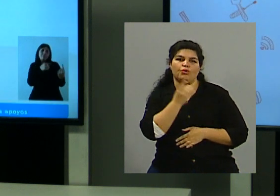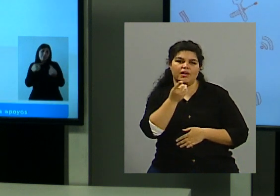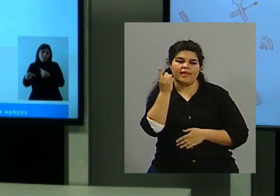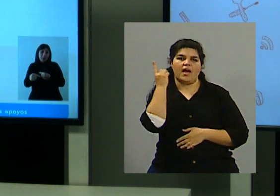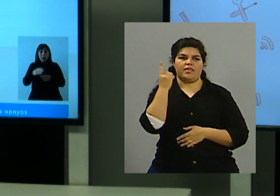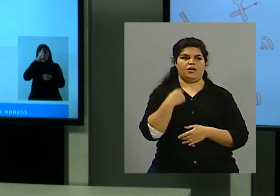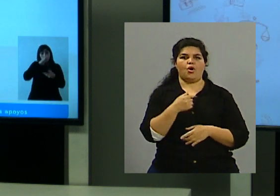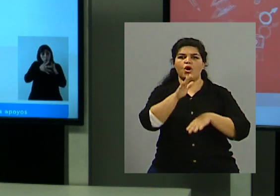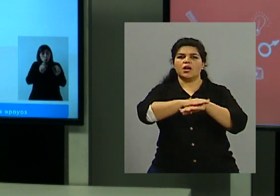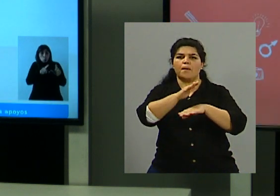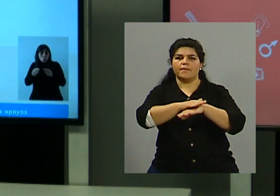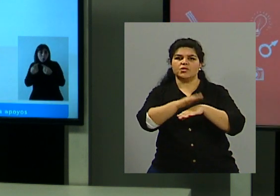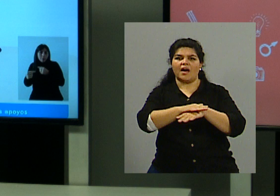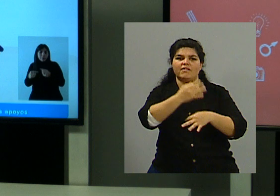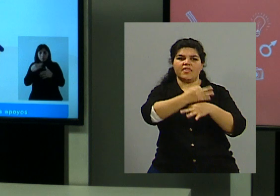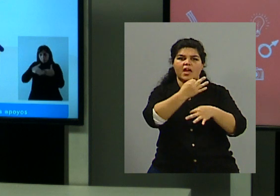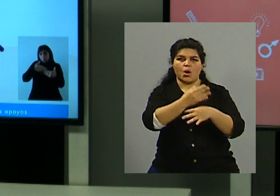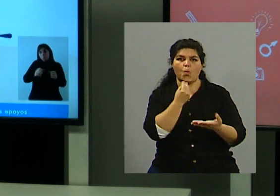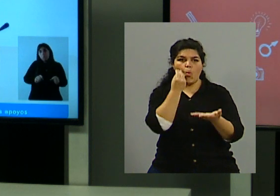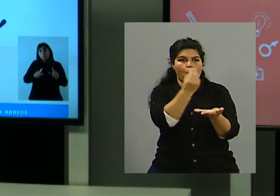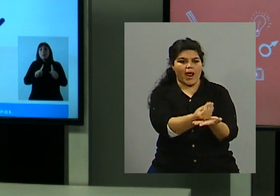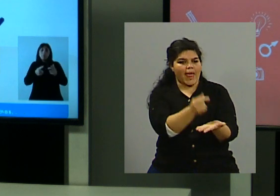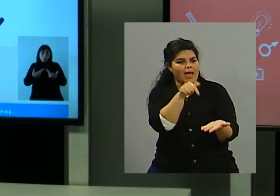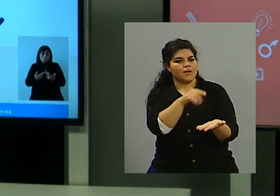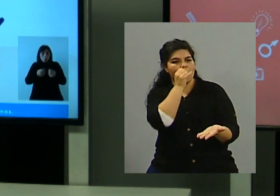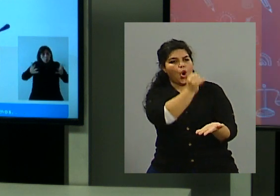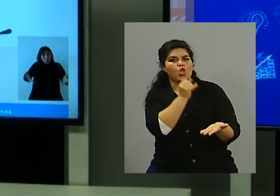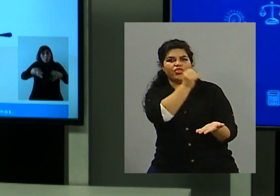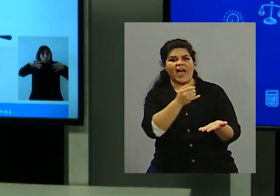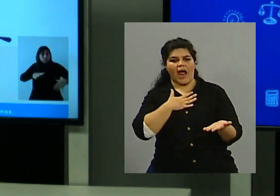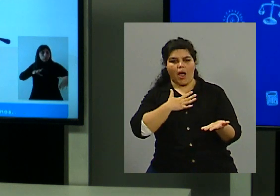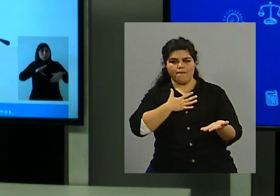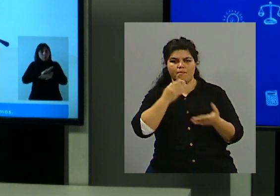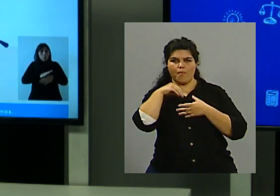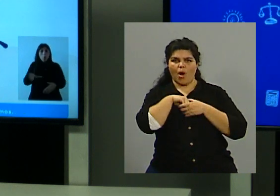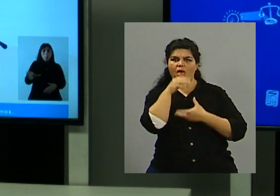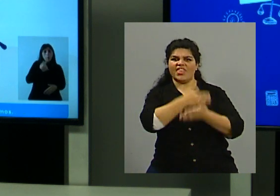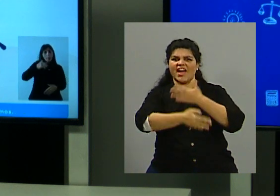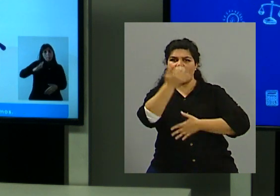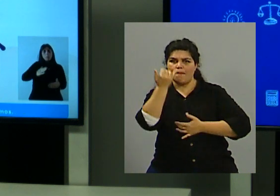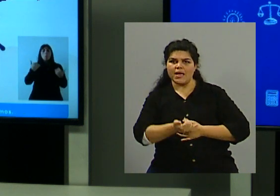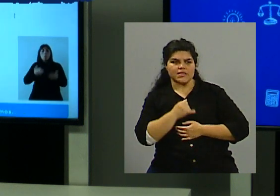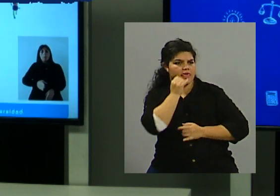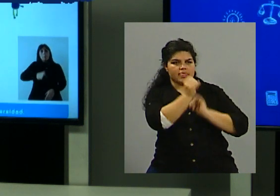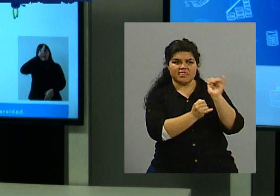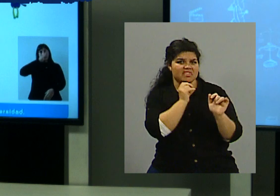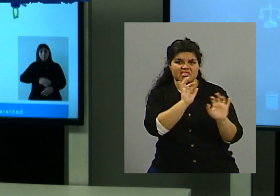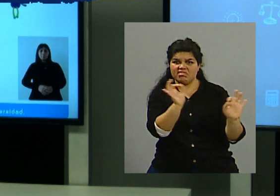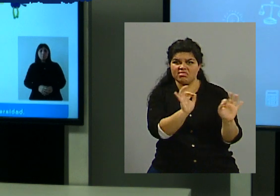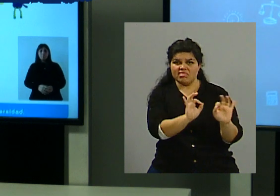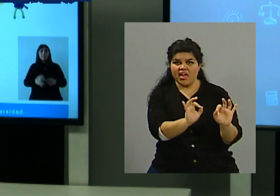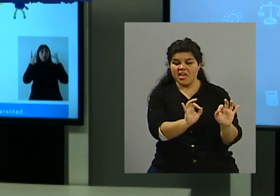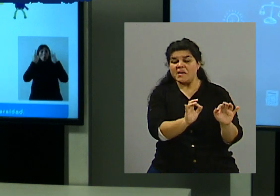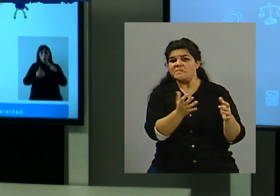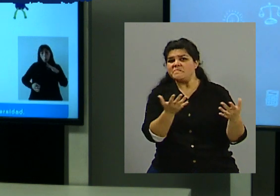educativas que transitan una situación de discapacidad, estos números creo, o yo al menos no